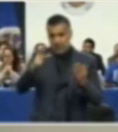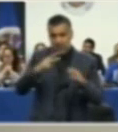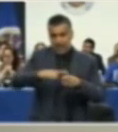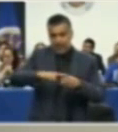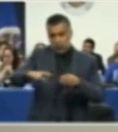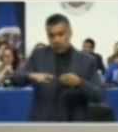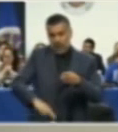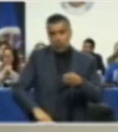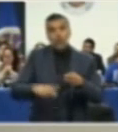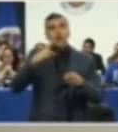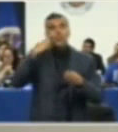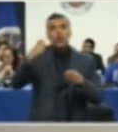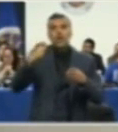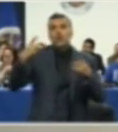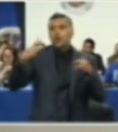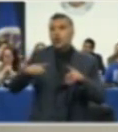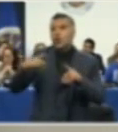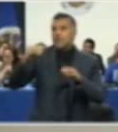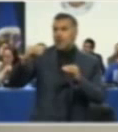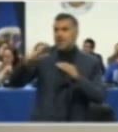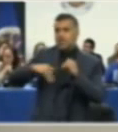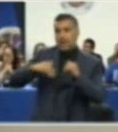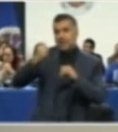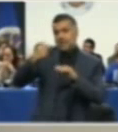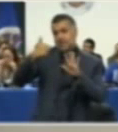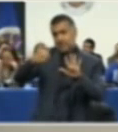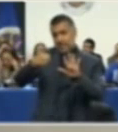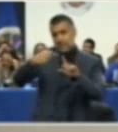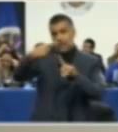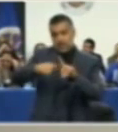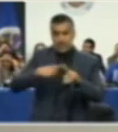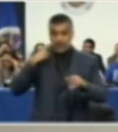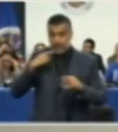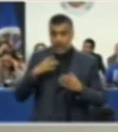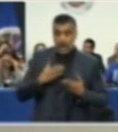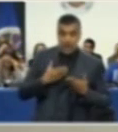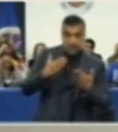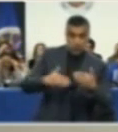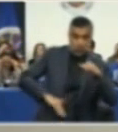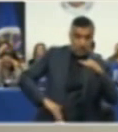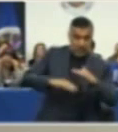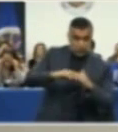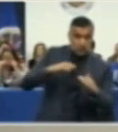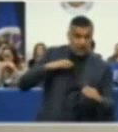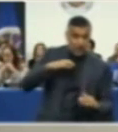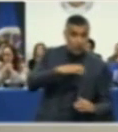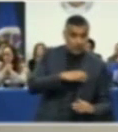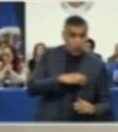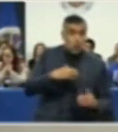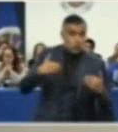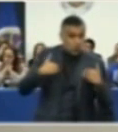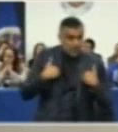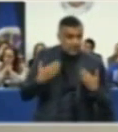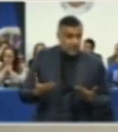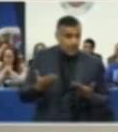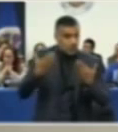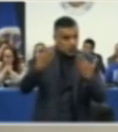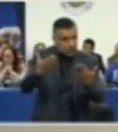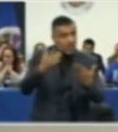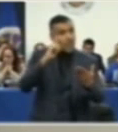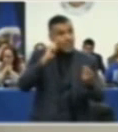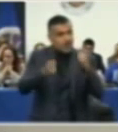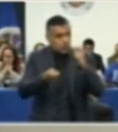resultados porque transcurrieron más de 6 meses, que era el plazo máximo que daba la ley para que la comisión tuviese la propuesta